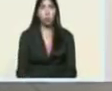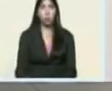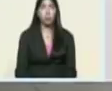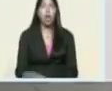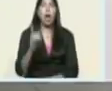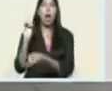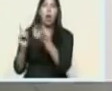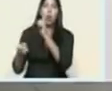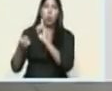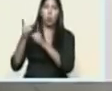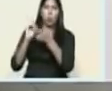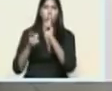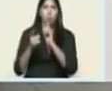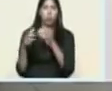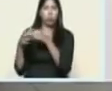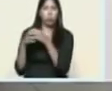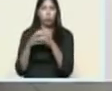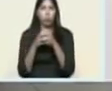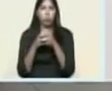algunos de ellos